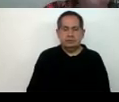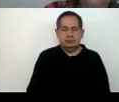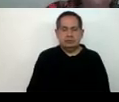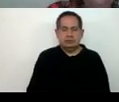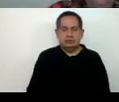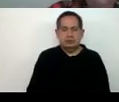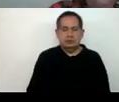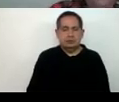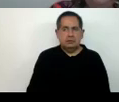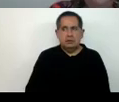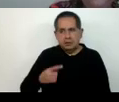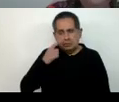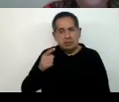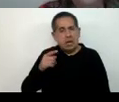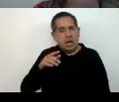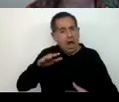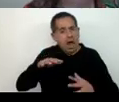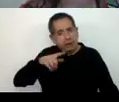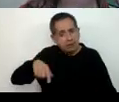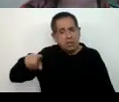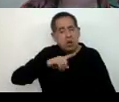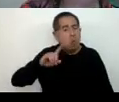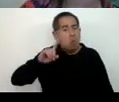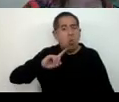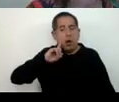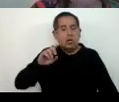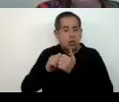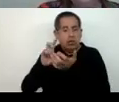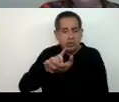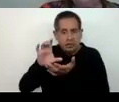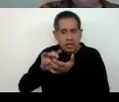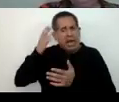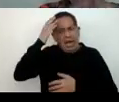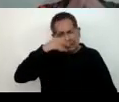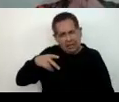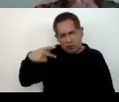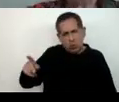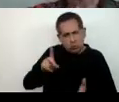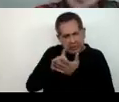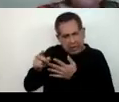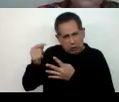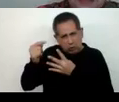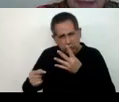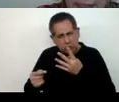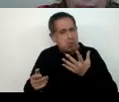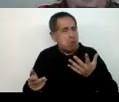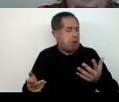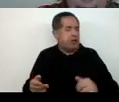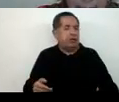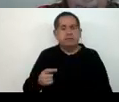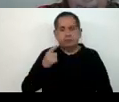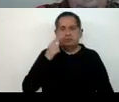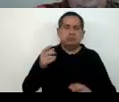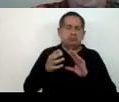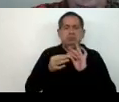Y bueno, vamos a ver si las mujeres con discapacidad conocen o no sus derechos. Y bueno, se ha visto